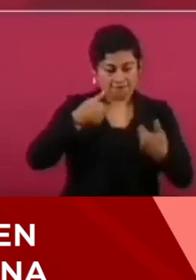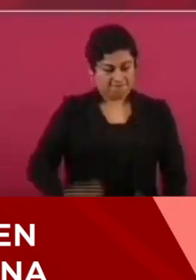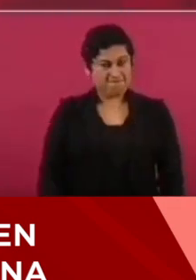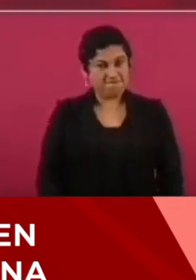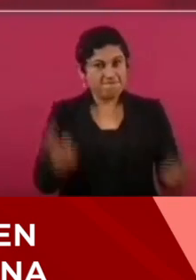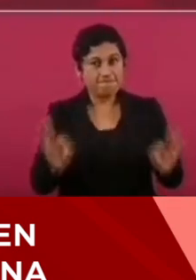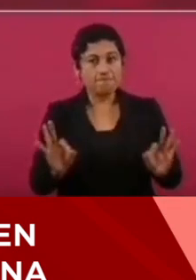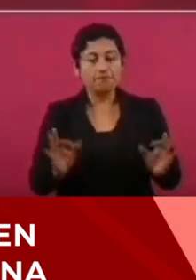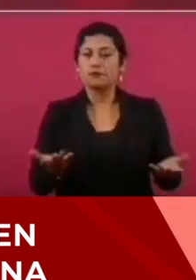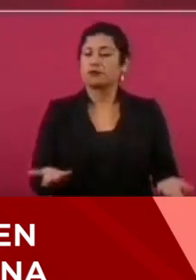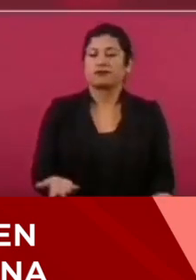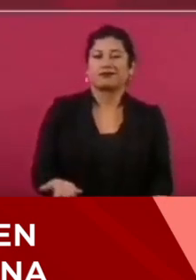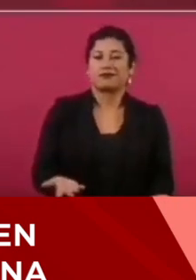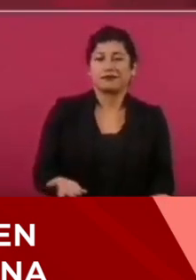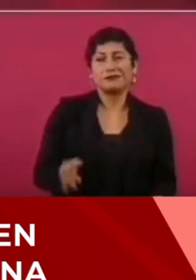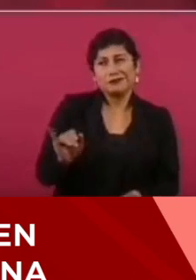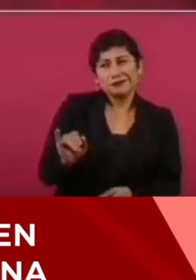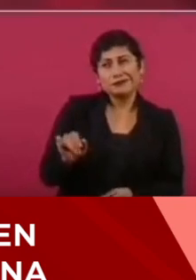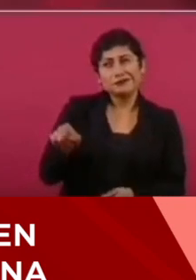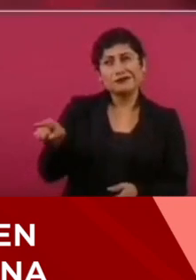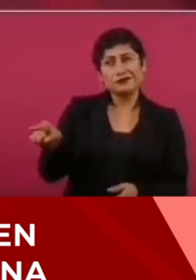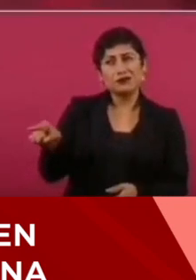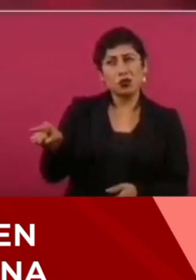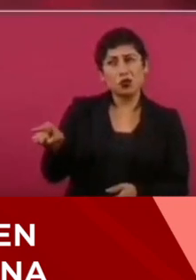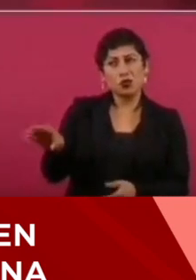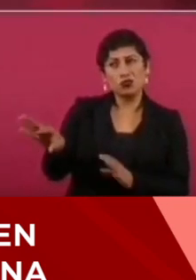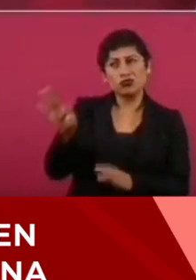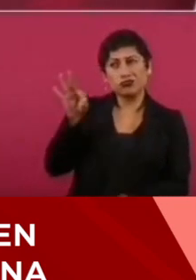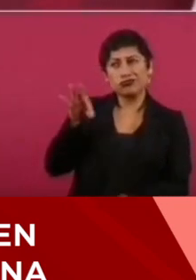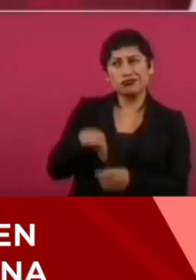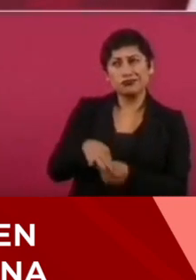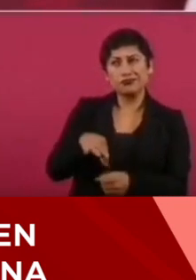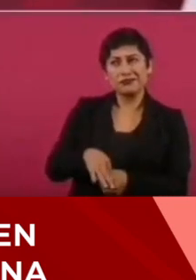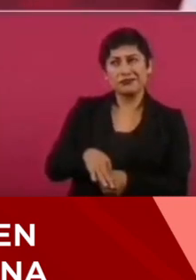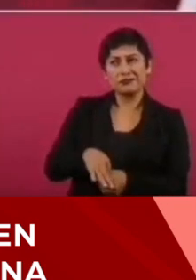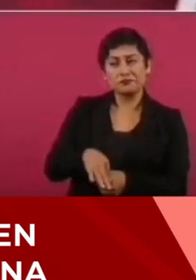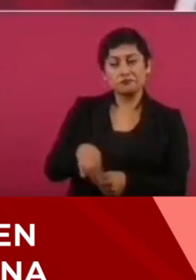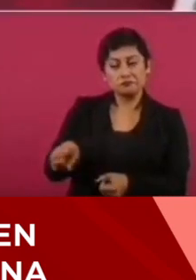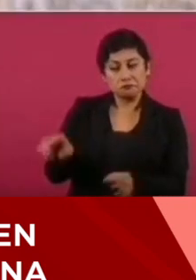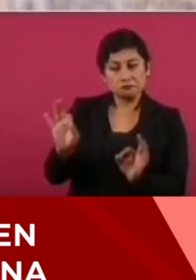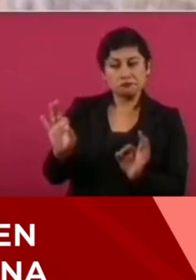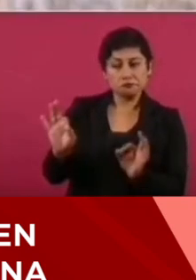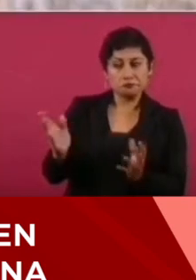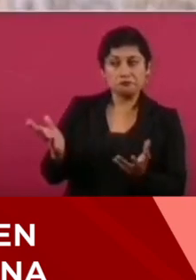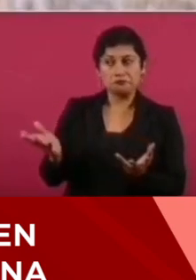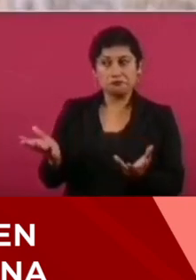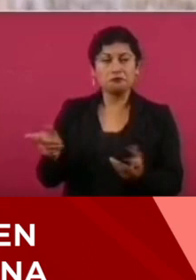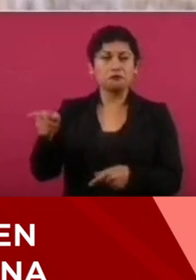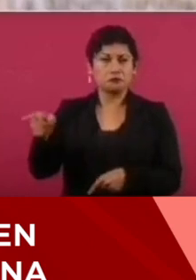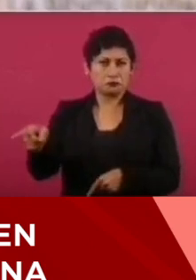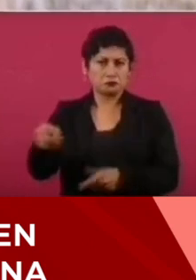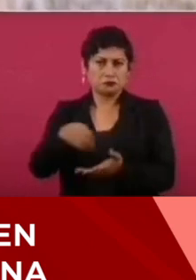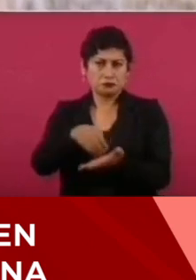tú vas a pasar a la historia, tú eres el bueno, vas a pasar a la